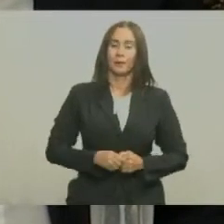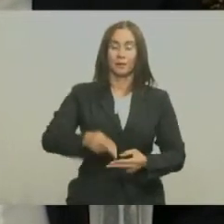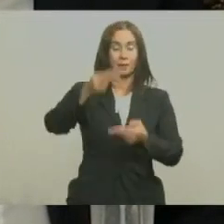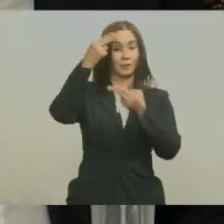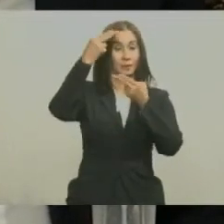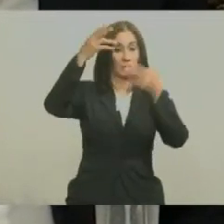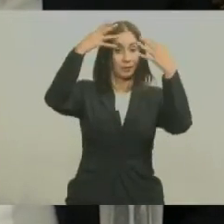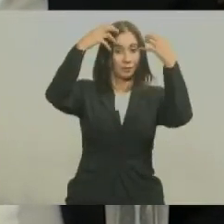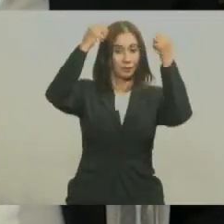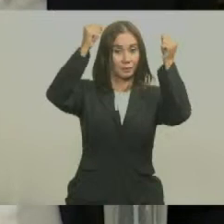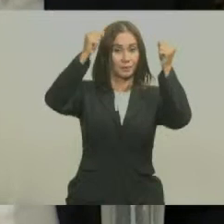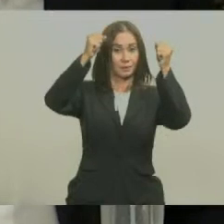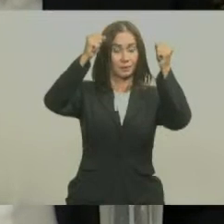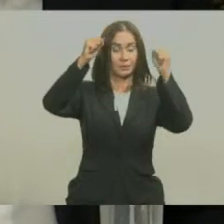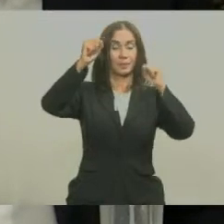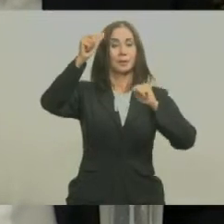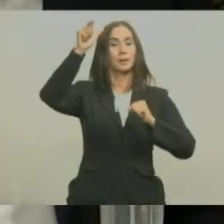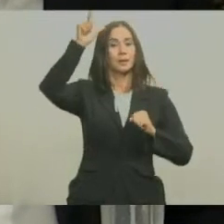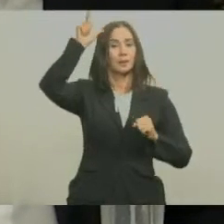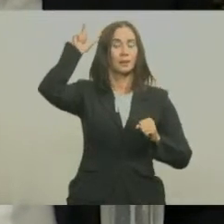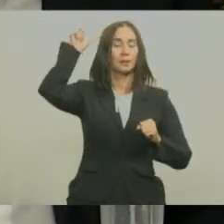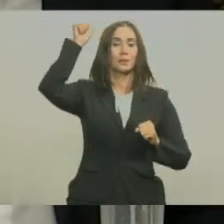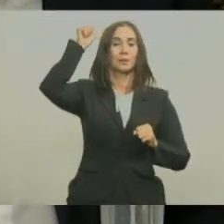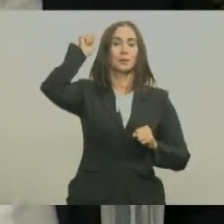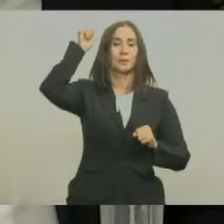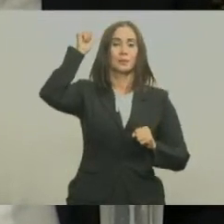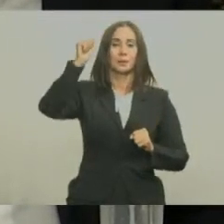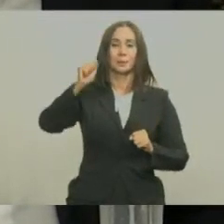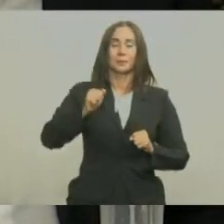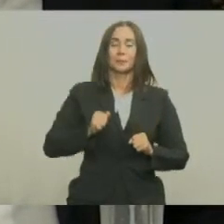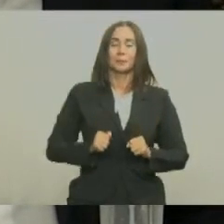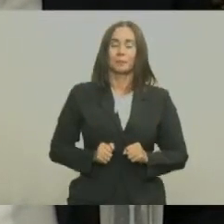Excelentísimo señor presidente Luis Abinader,